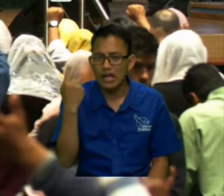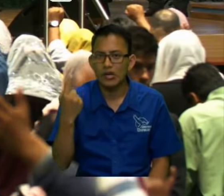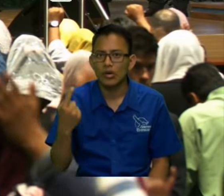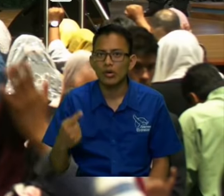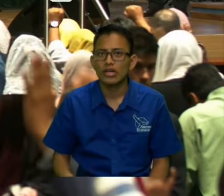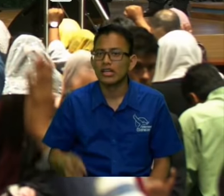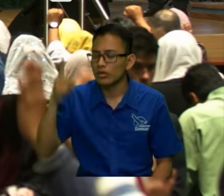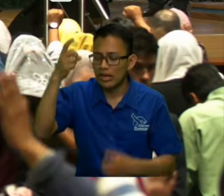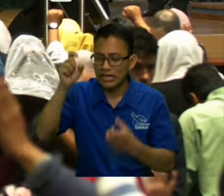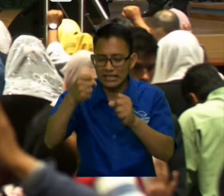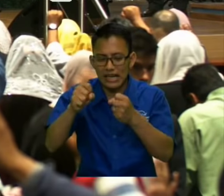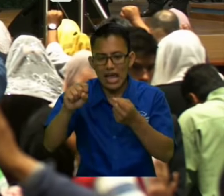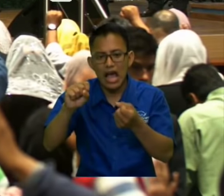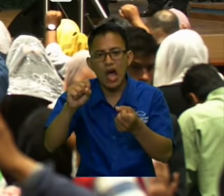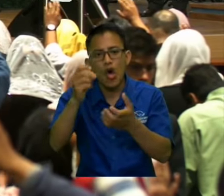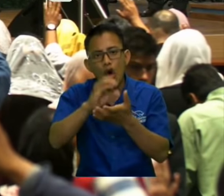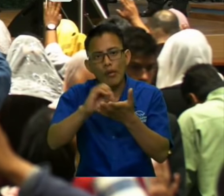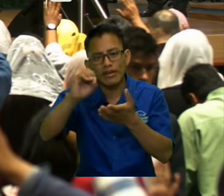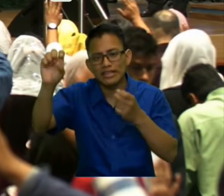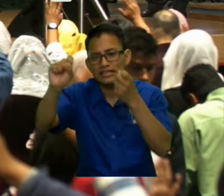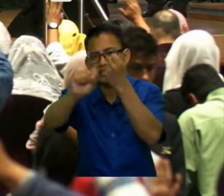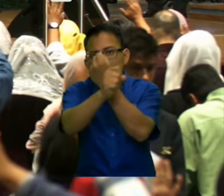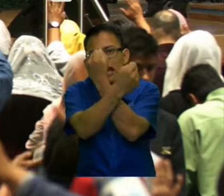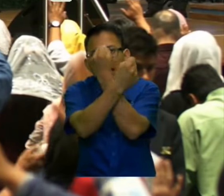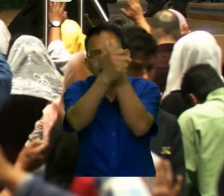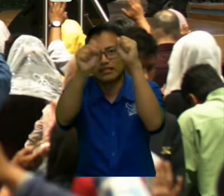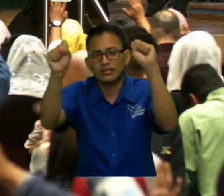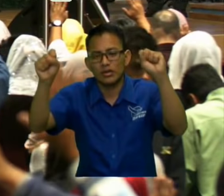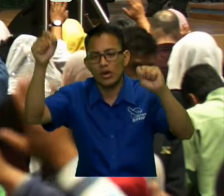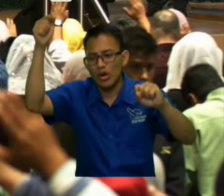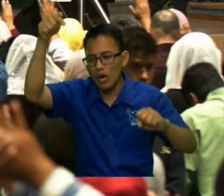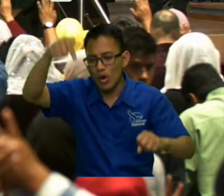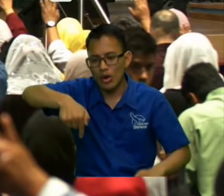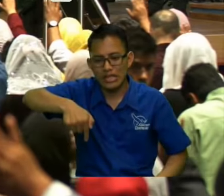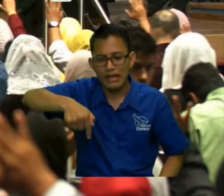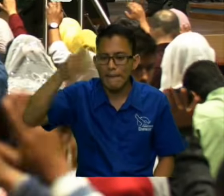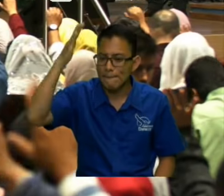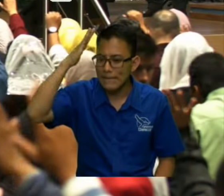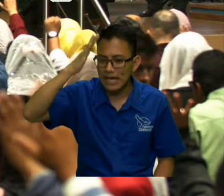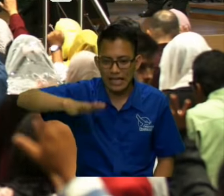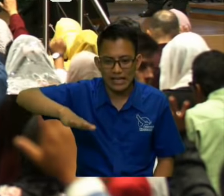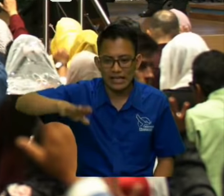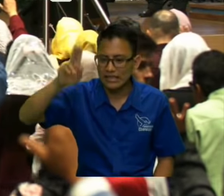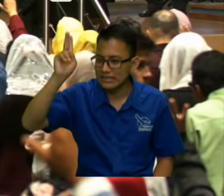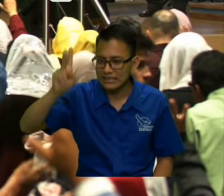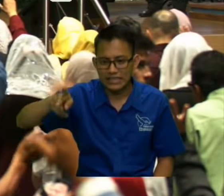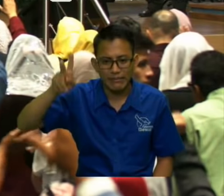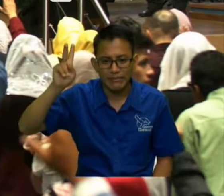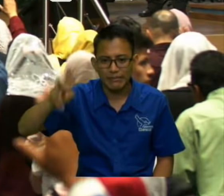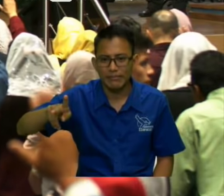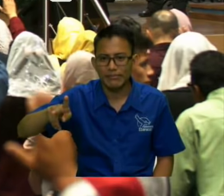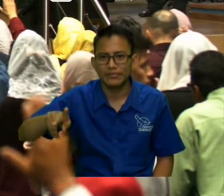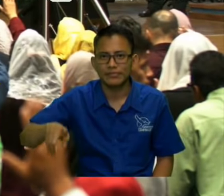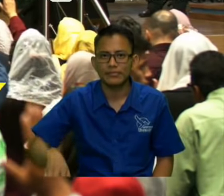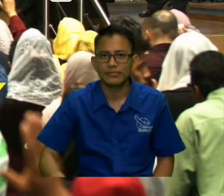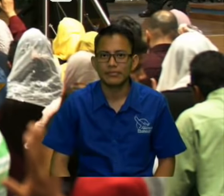de salvación hoy, mañana y siempre, y que nos permita ser